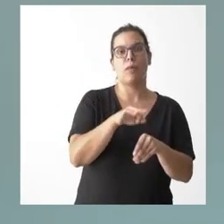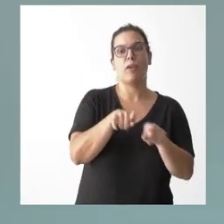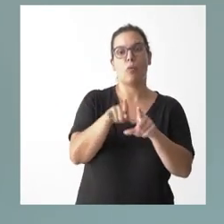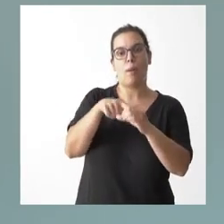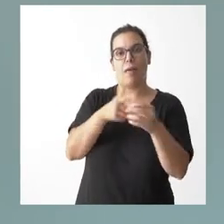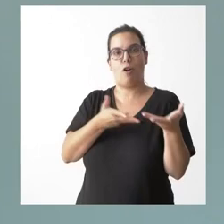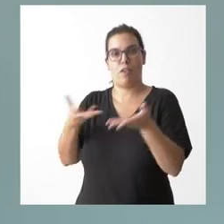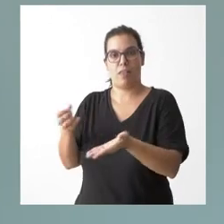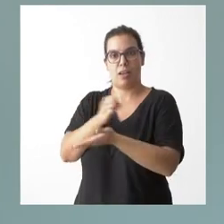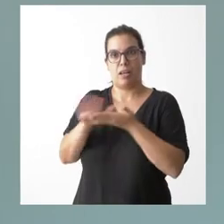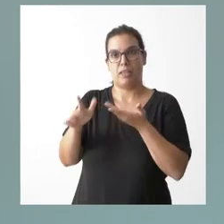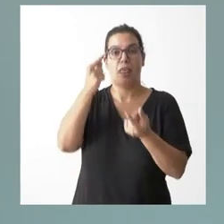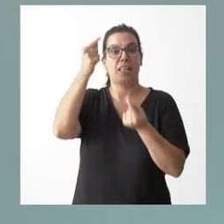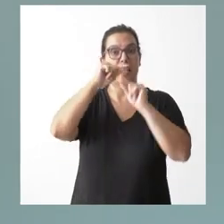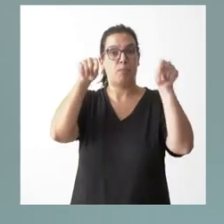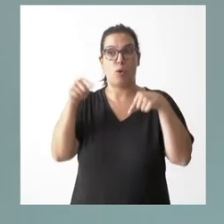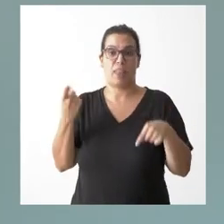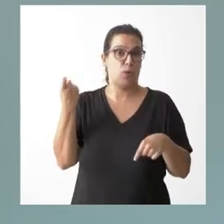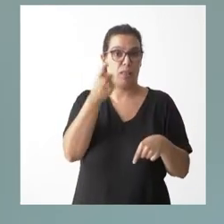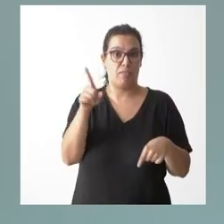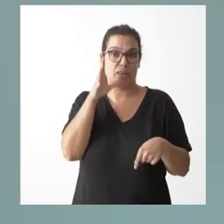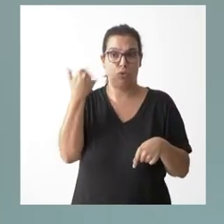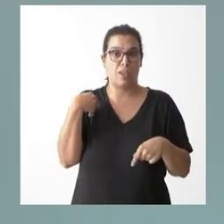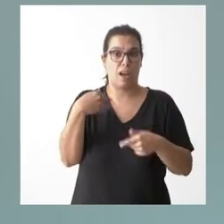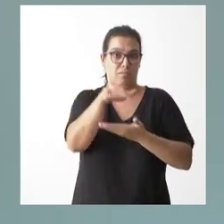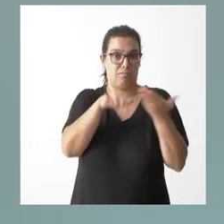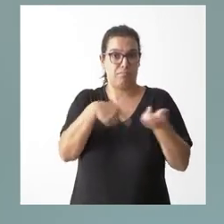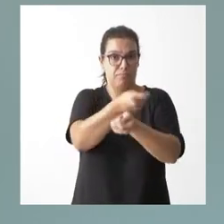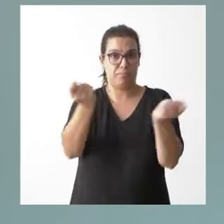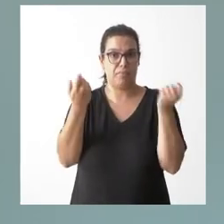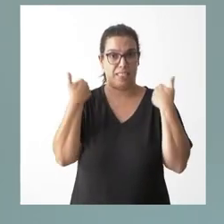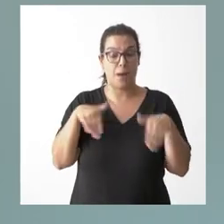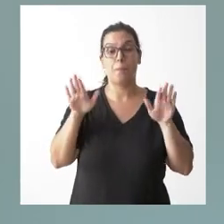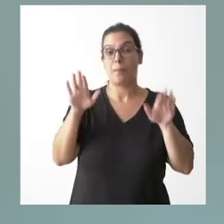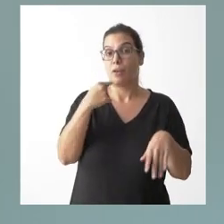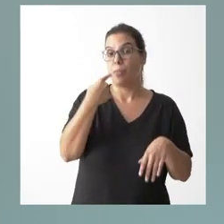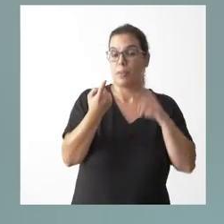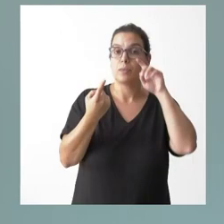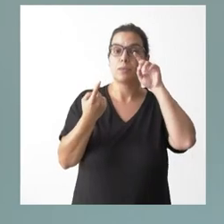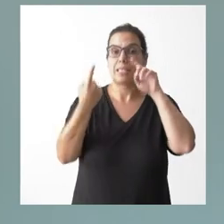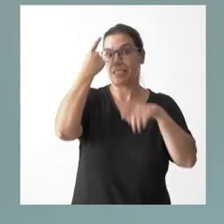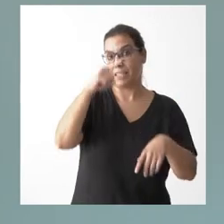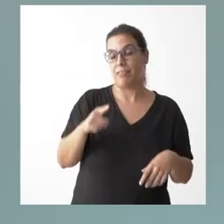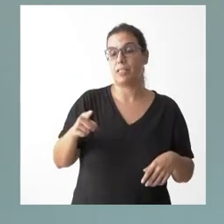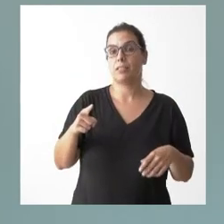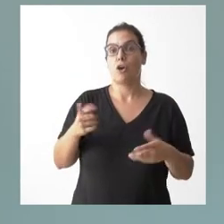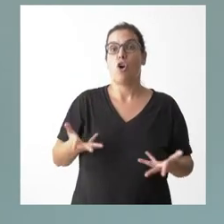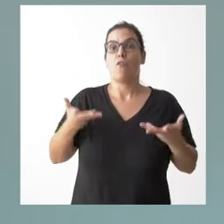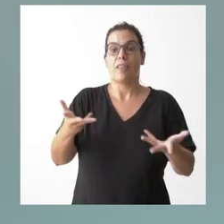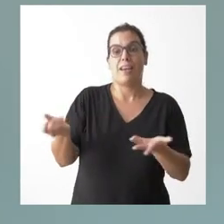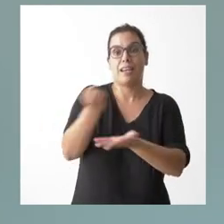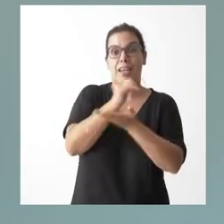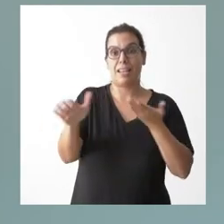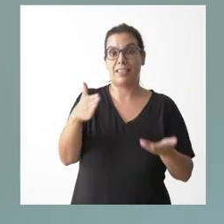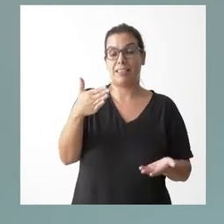No les doy más detalles por provincias porque lo tienen en la nota de prensa. Pero sí decir que, como saben, extender la gratuidad para la etapa de educación